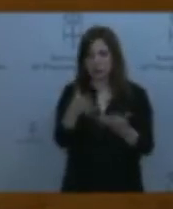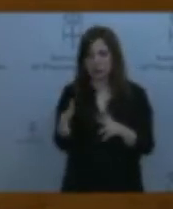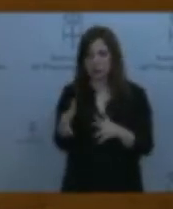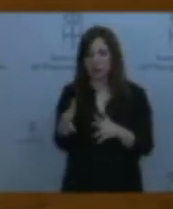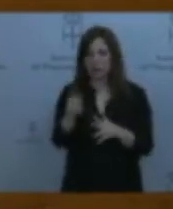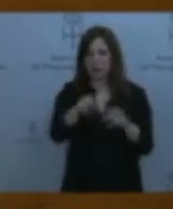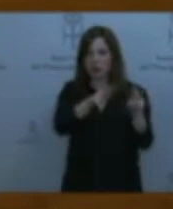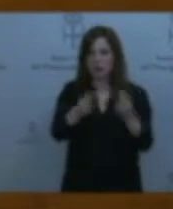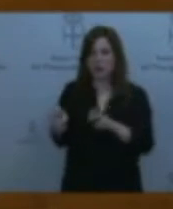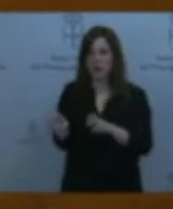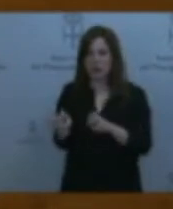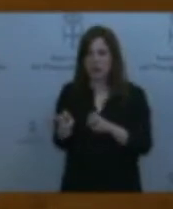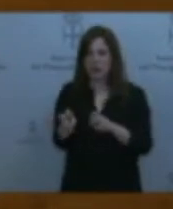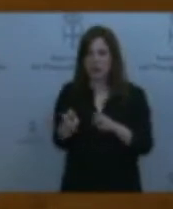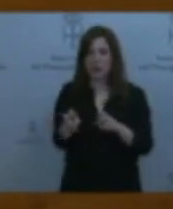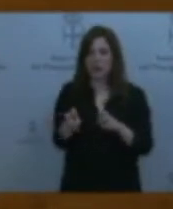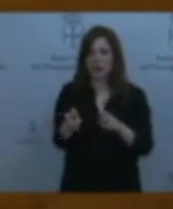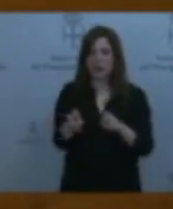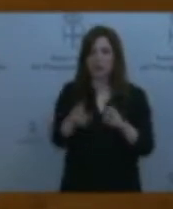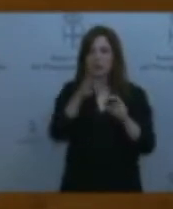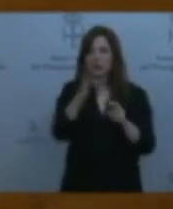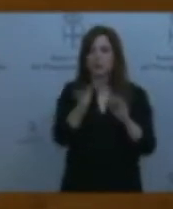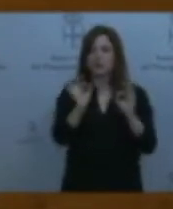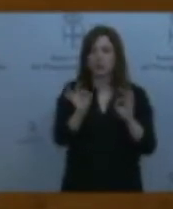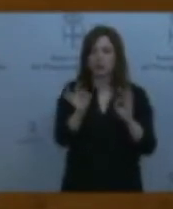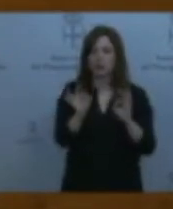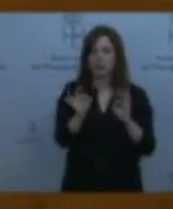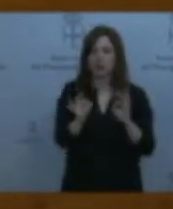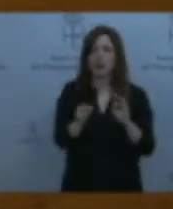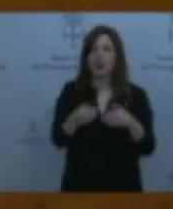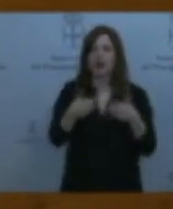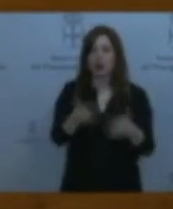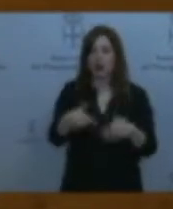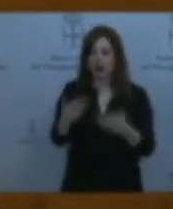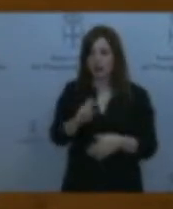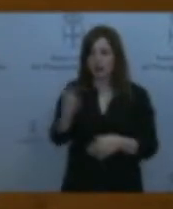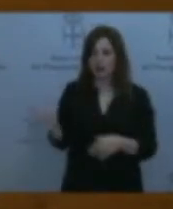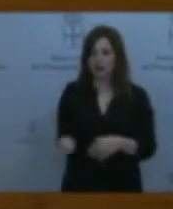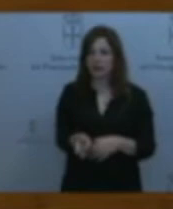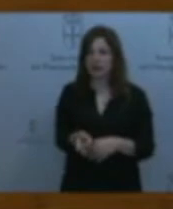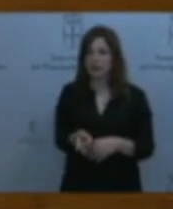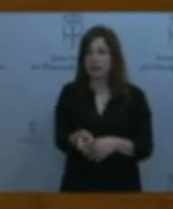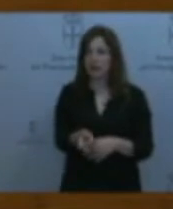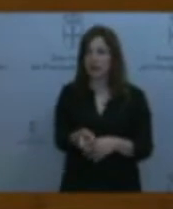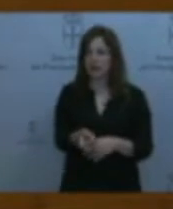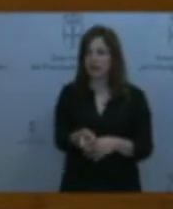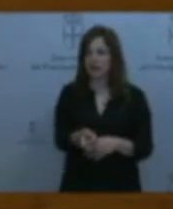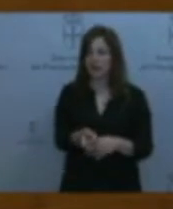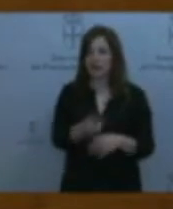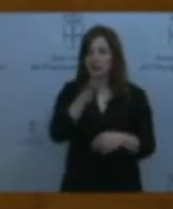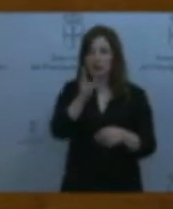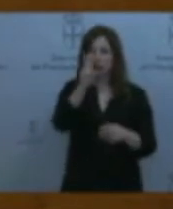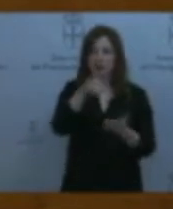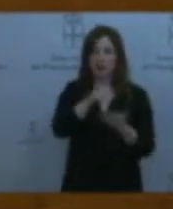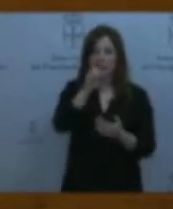exposiciones que progresivamente hizo Cajastur, en las diferentes adquisiciones, donaciones, y que el último inventario sería de 2013,